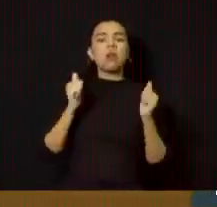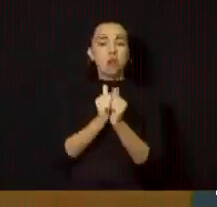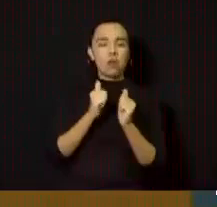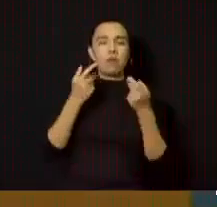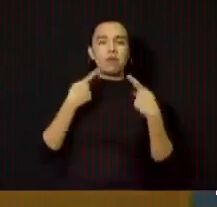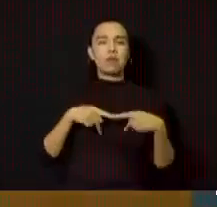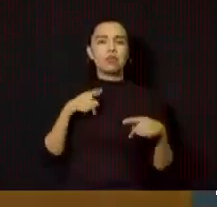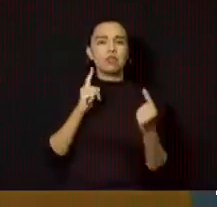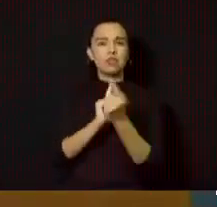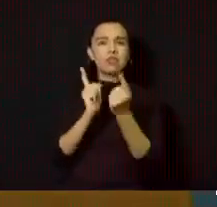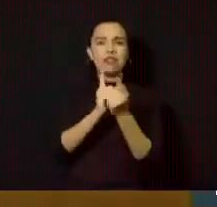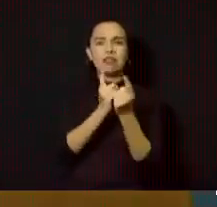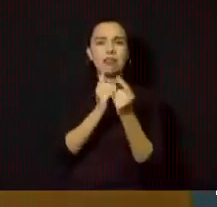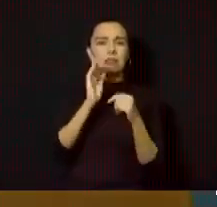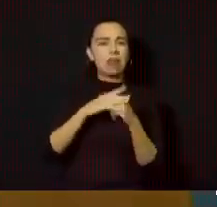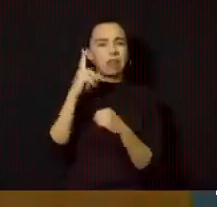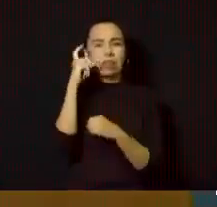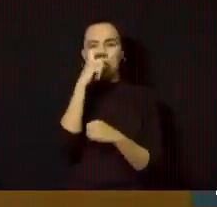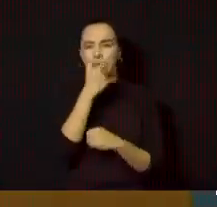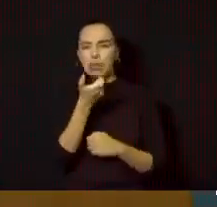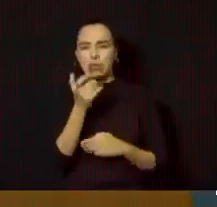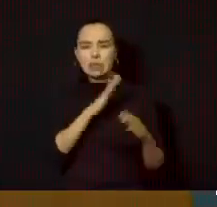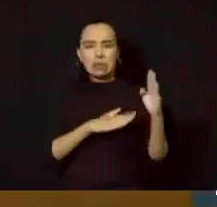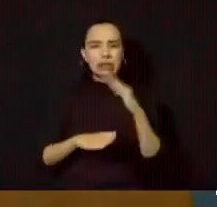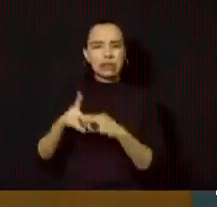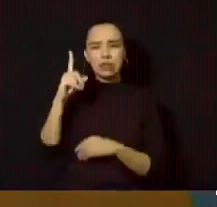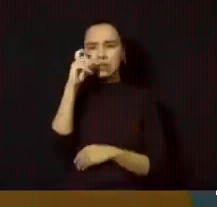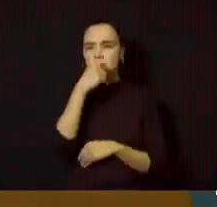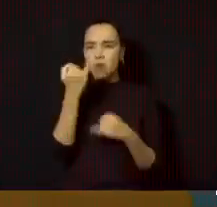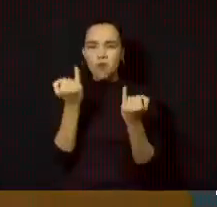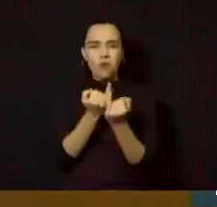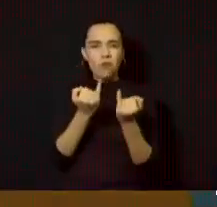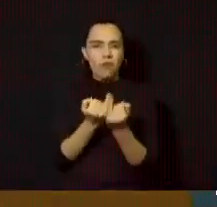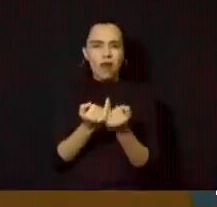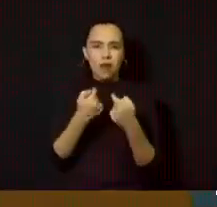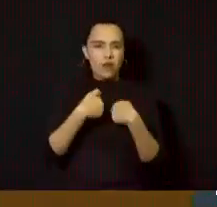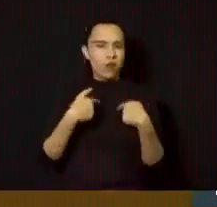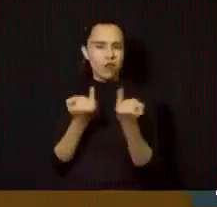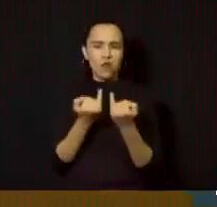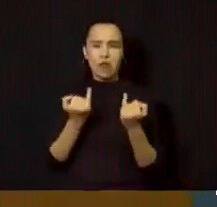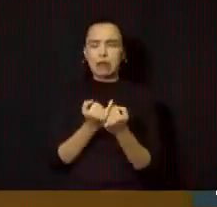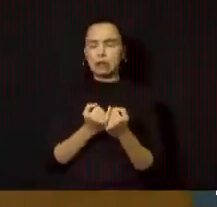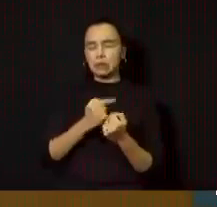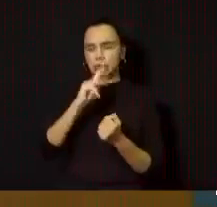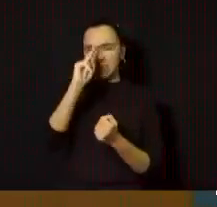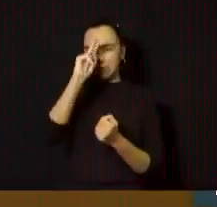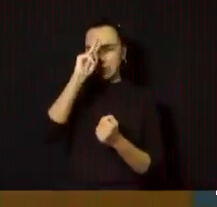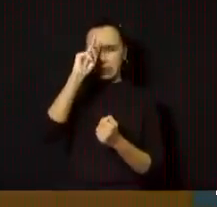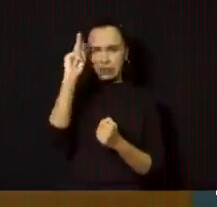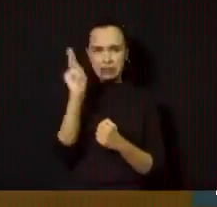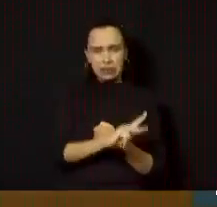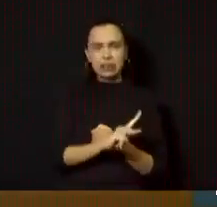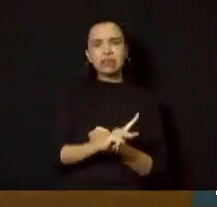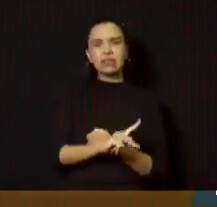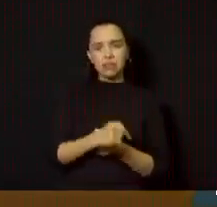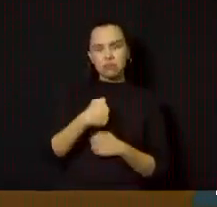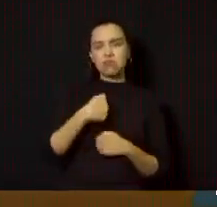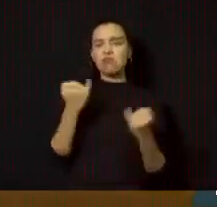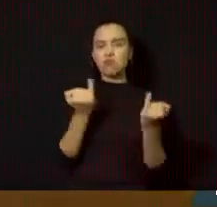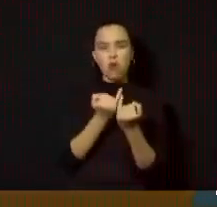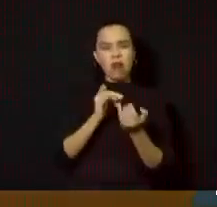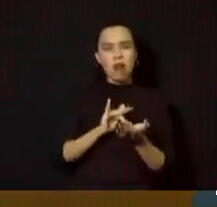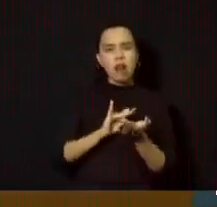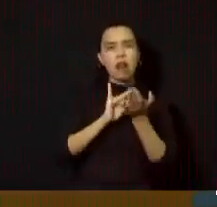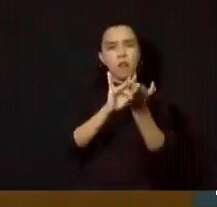menos posibilidades tiene, ¿no? Menos oportunidades, así tal cual como yo a lo mejor. Y me gustaba ver